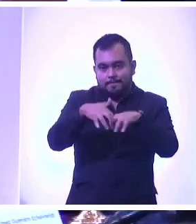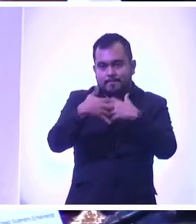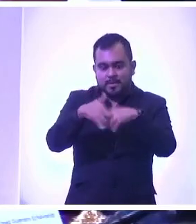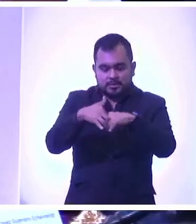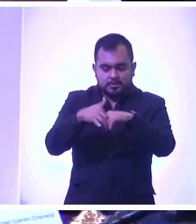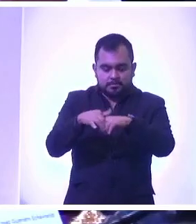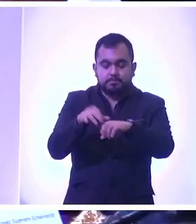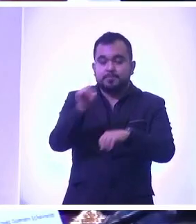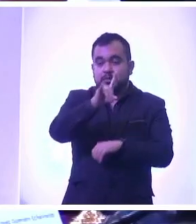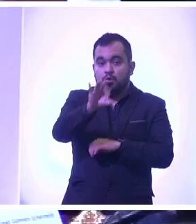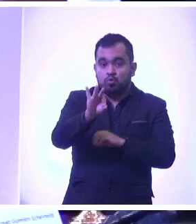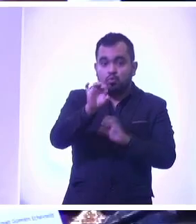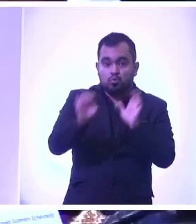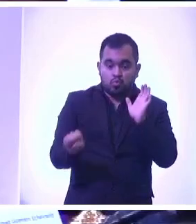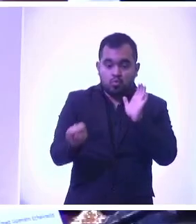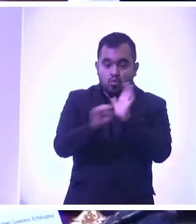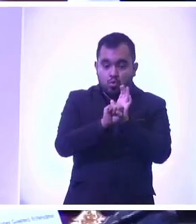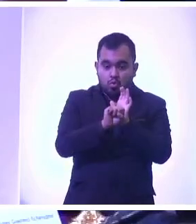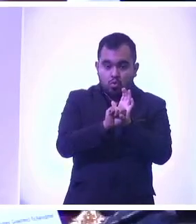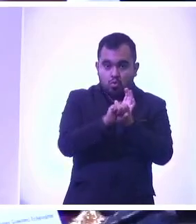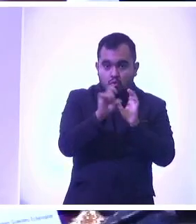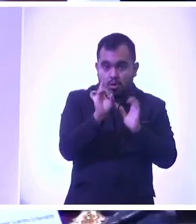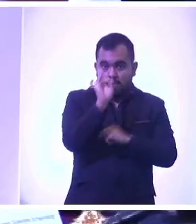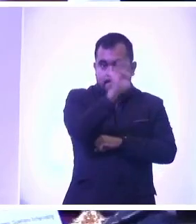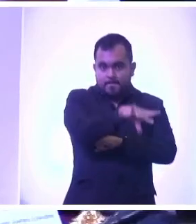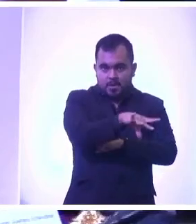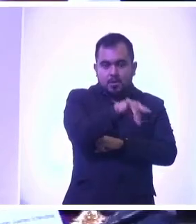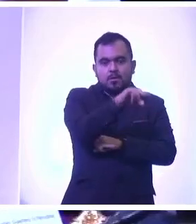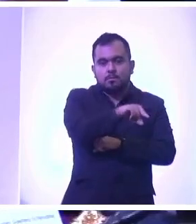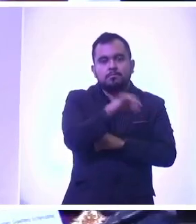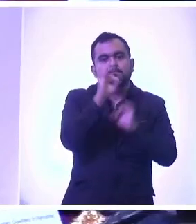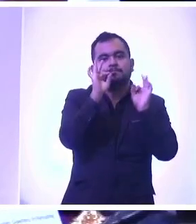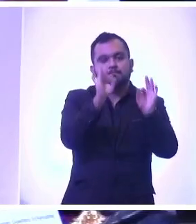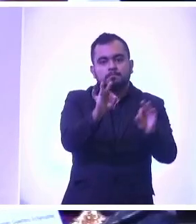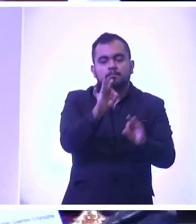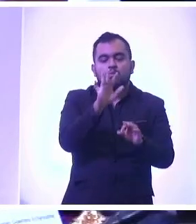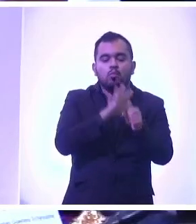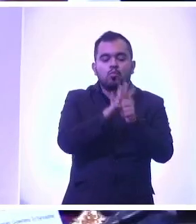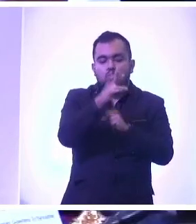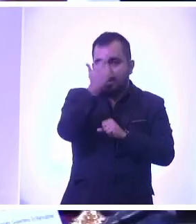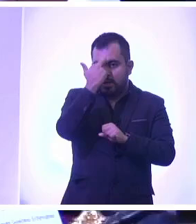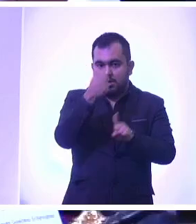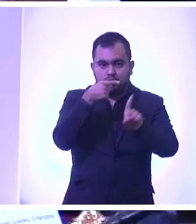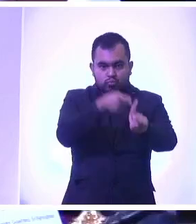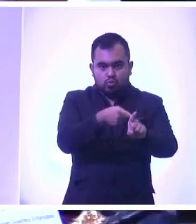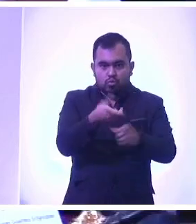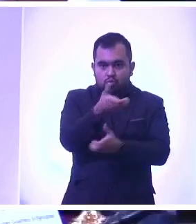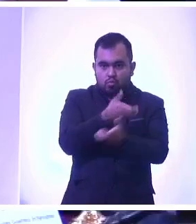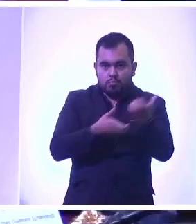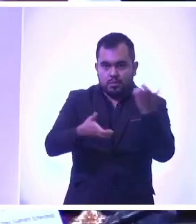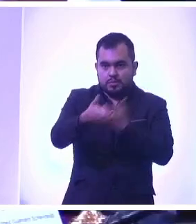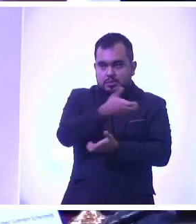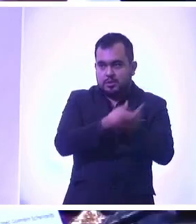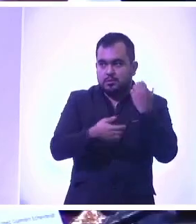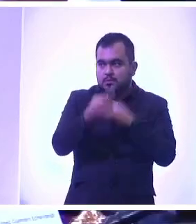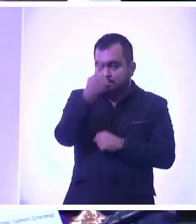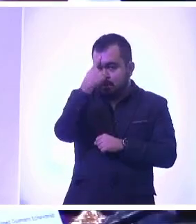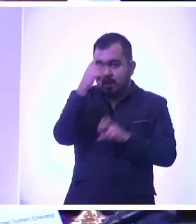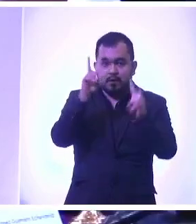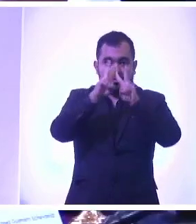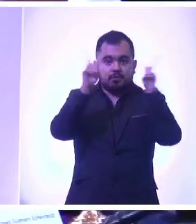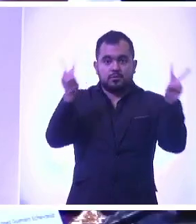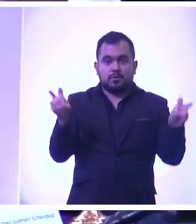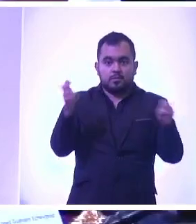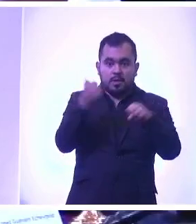les envías el logotipo lo que estás haciendo es enviarles la razón comercial de la empresa que a final de cuentas para temas administrativos y